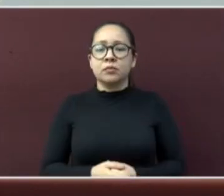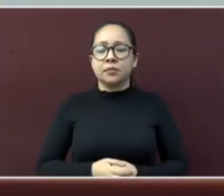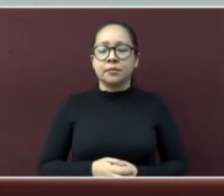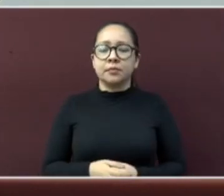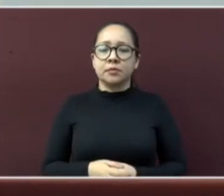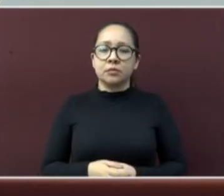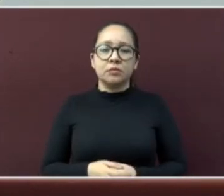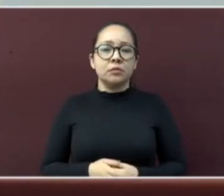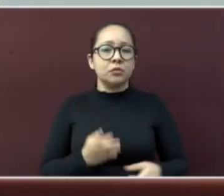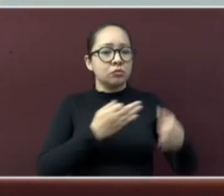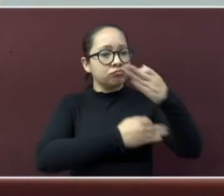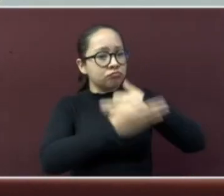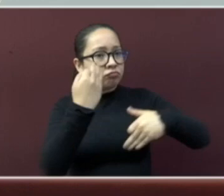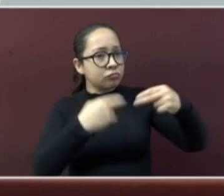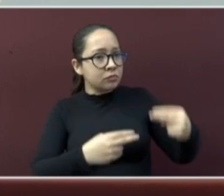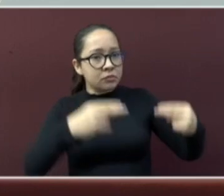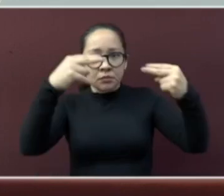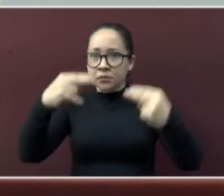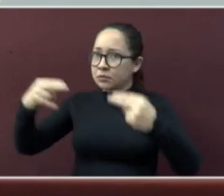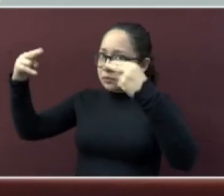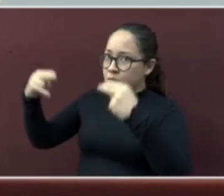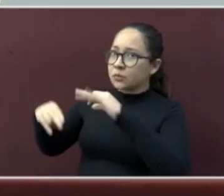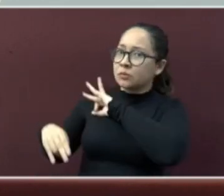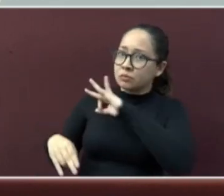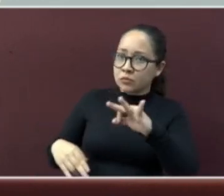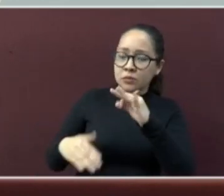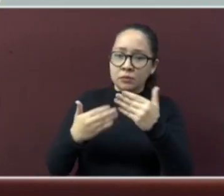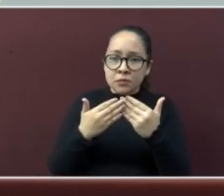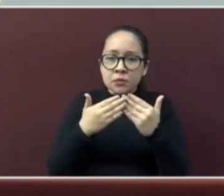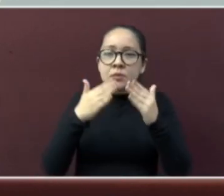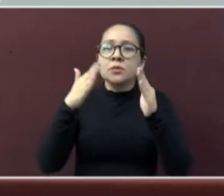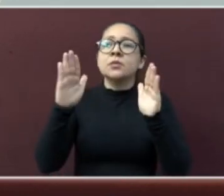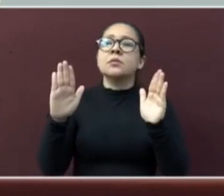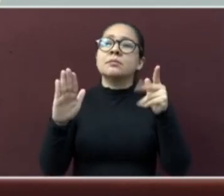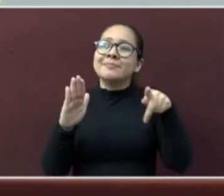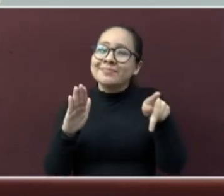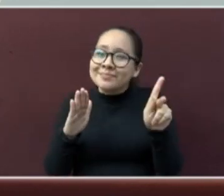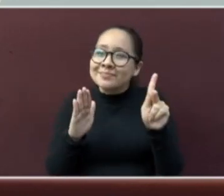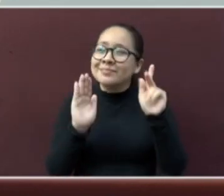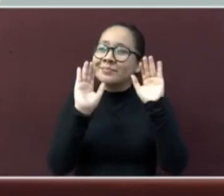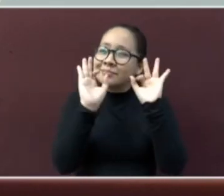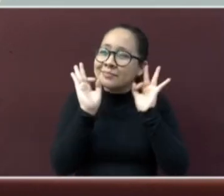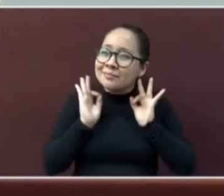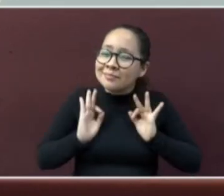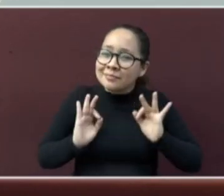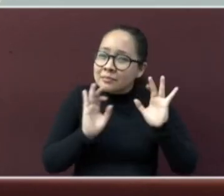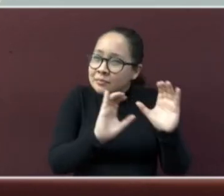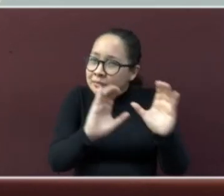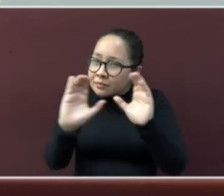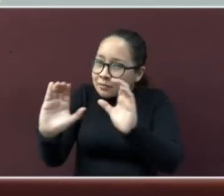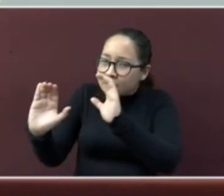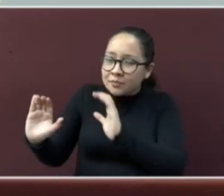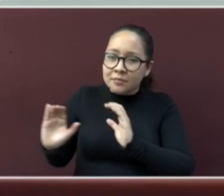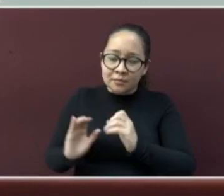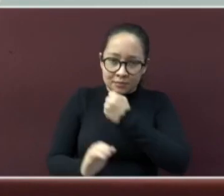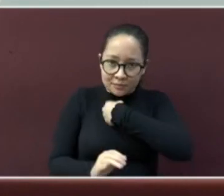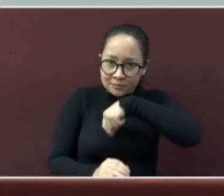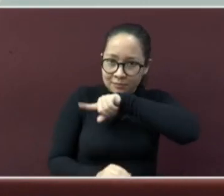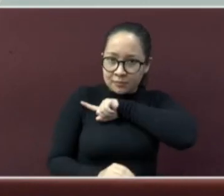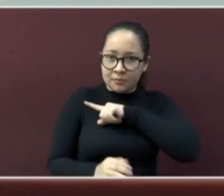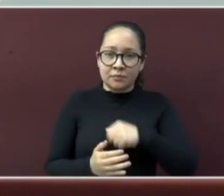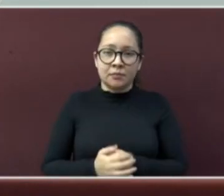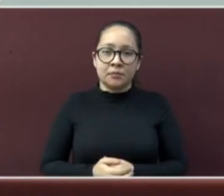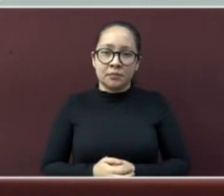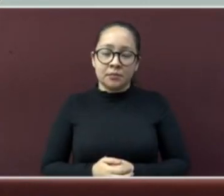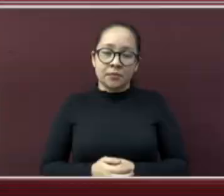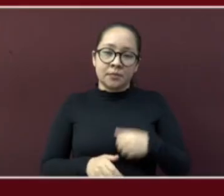todos los comercios puedan aperturar de una manera segura para la salud por último quiero recordarles